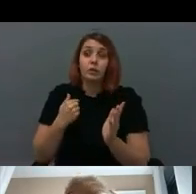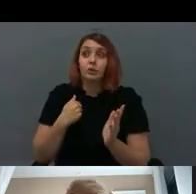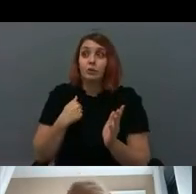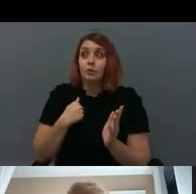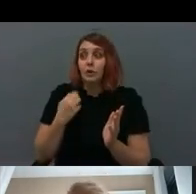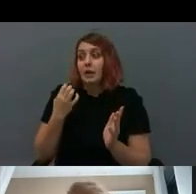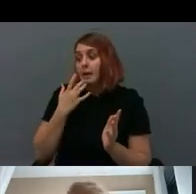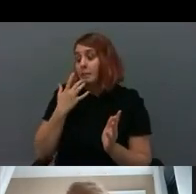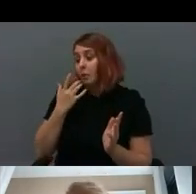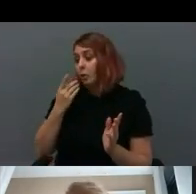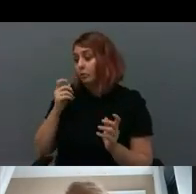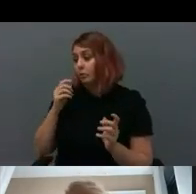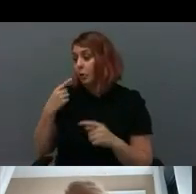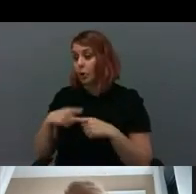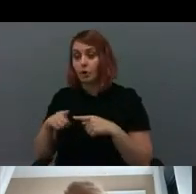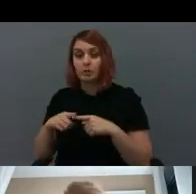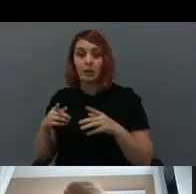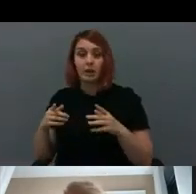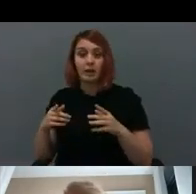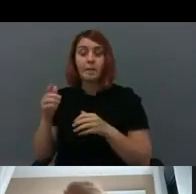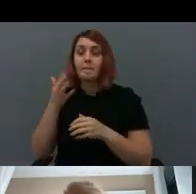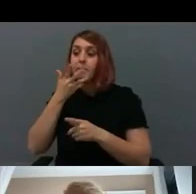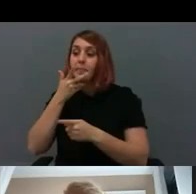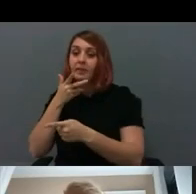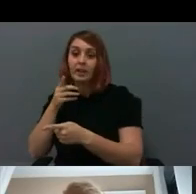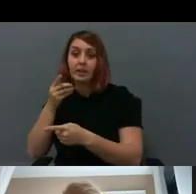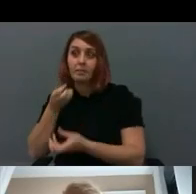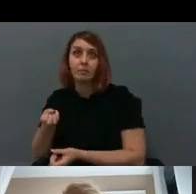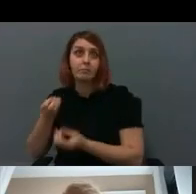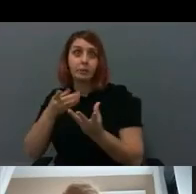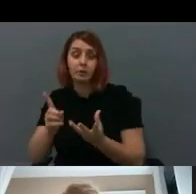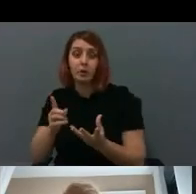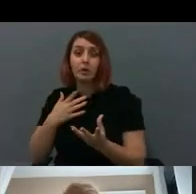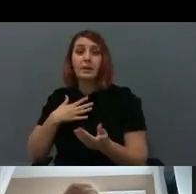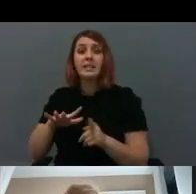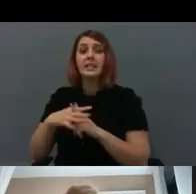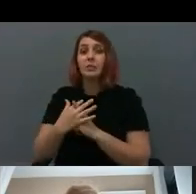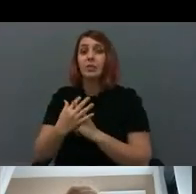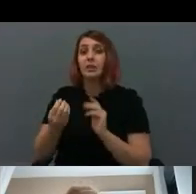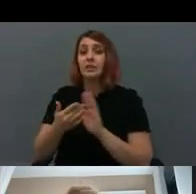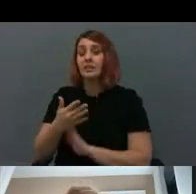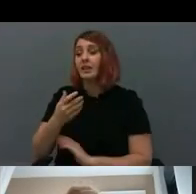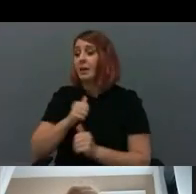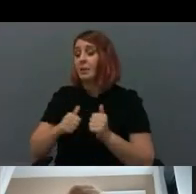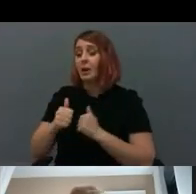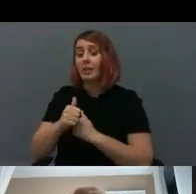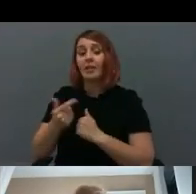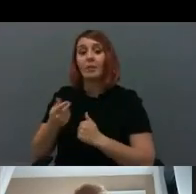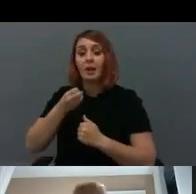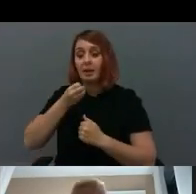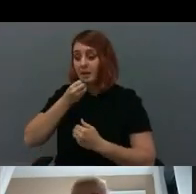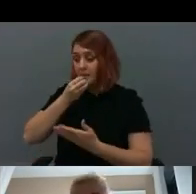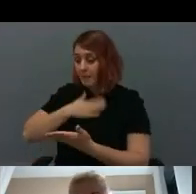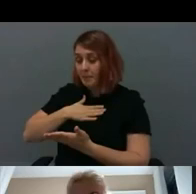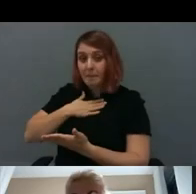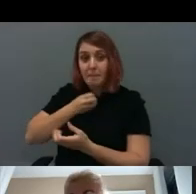cuenta a lo mejor pues preferencia porque no la manifiesta. En mi caso es el bienestar suyo, la